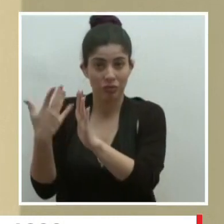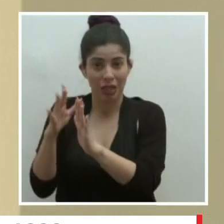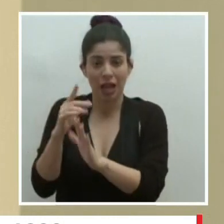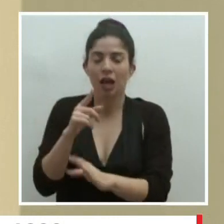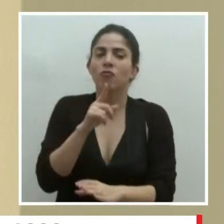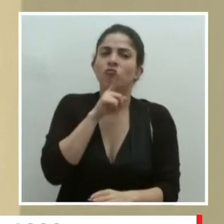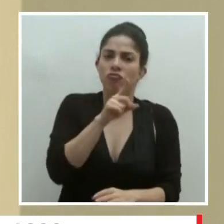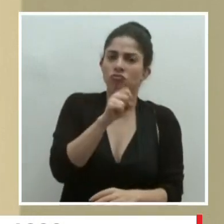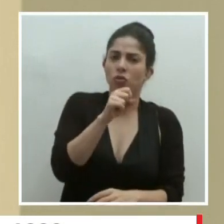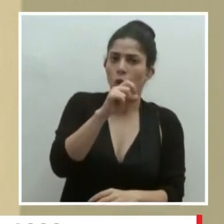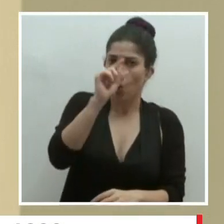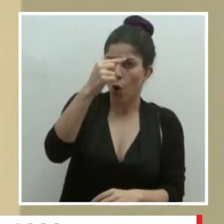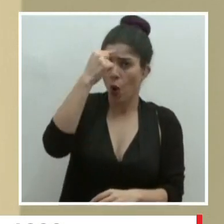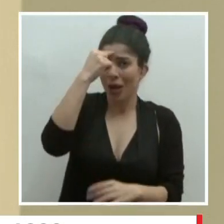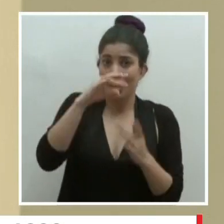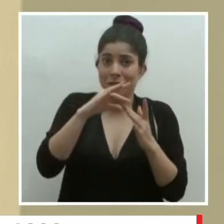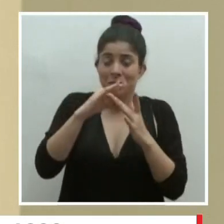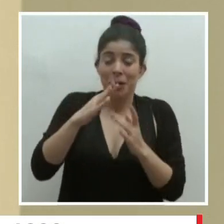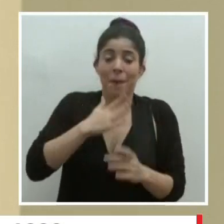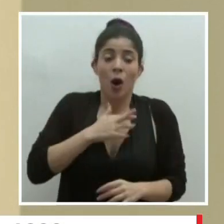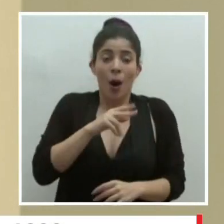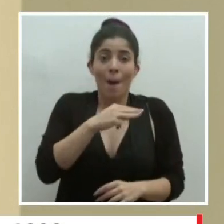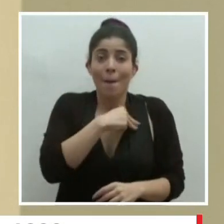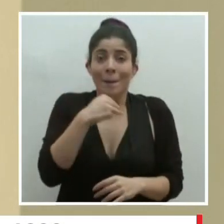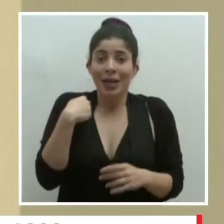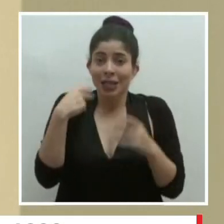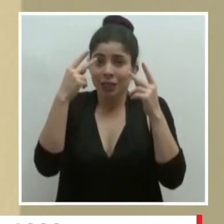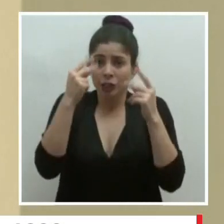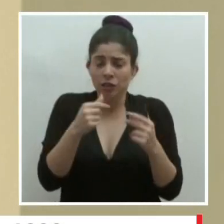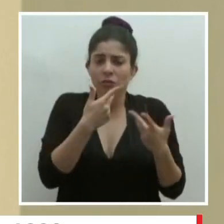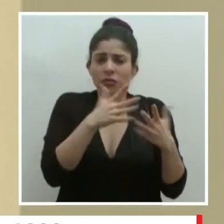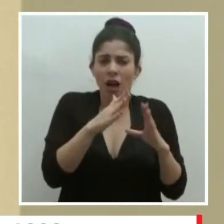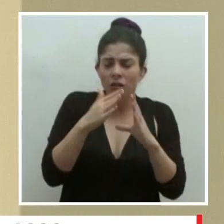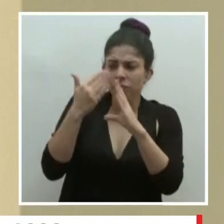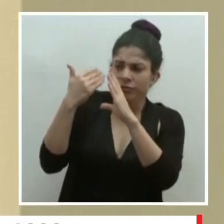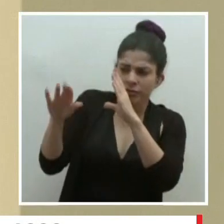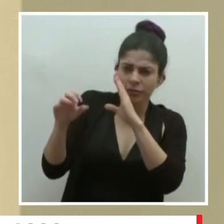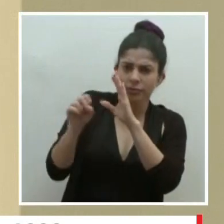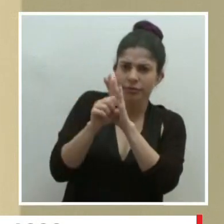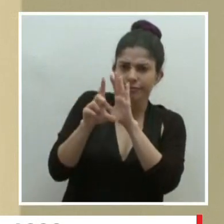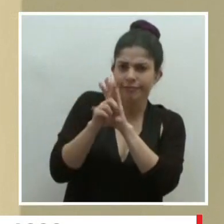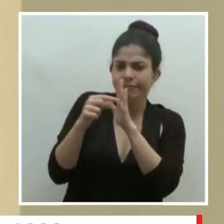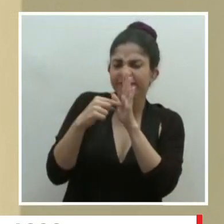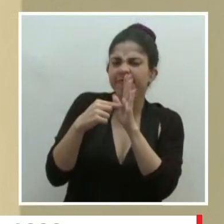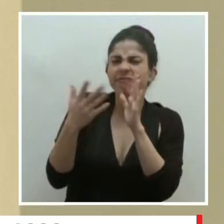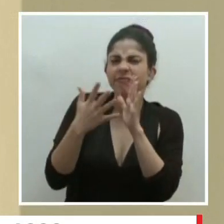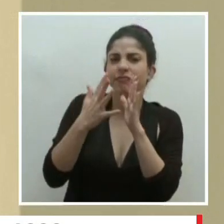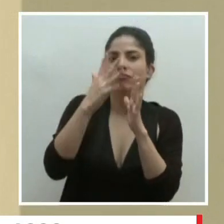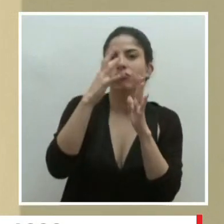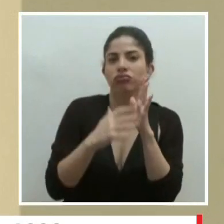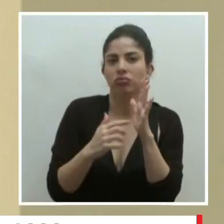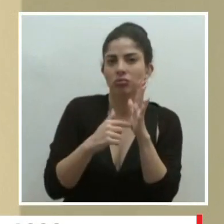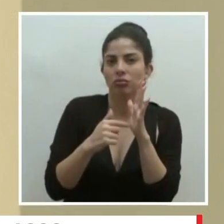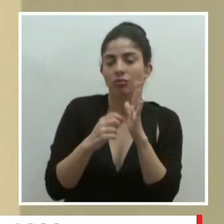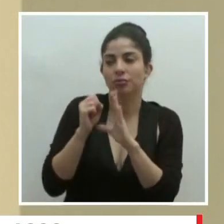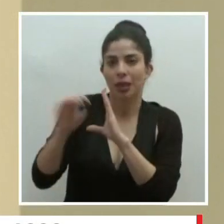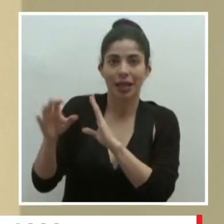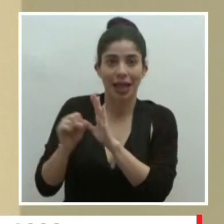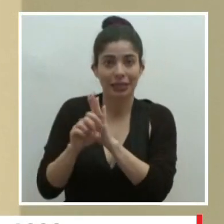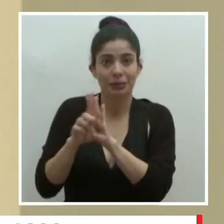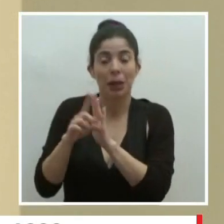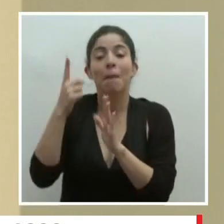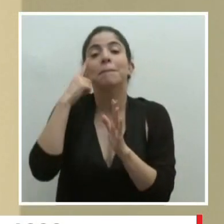de la República y particularmente mi colega ministro de Hacienda remitió a la Asamblea Legislativa un texto en el cual se